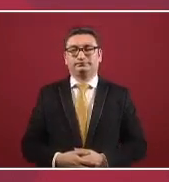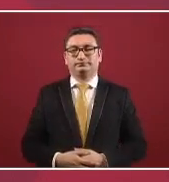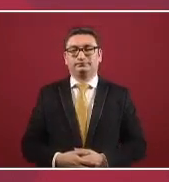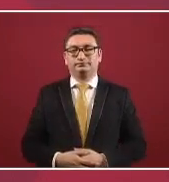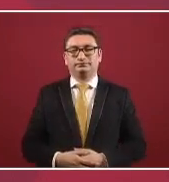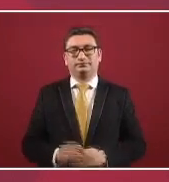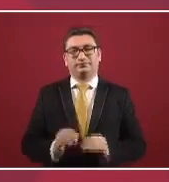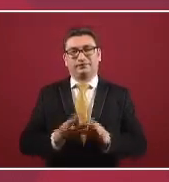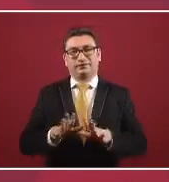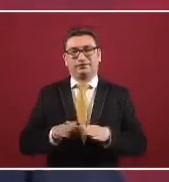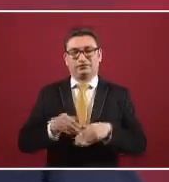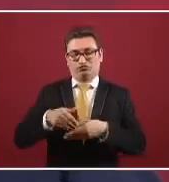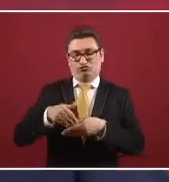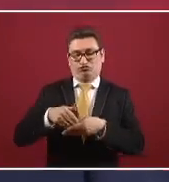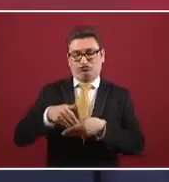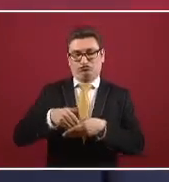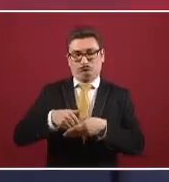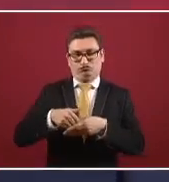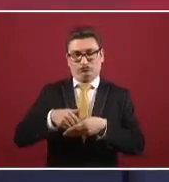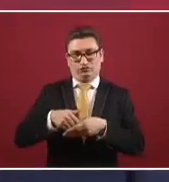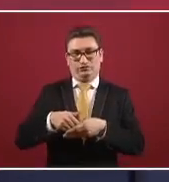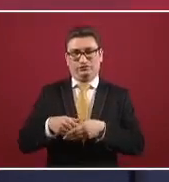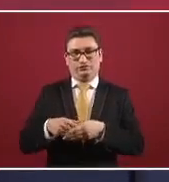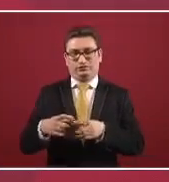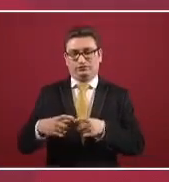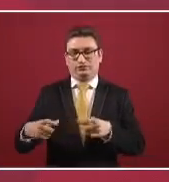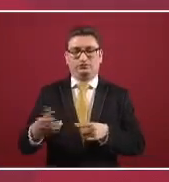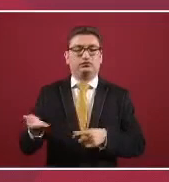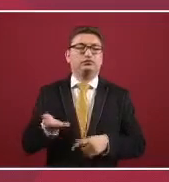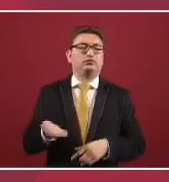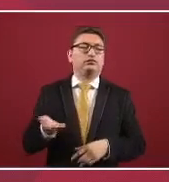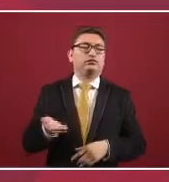ponía el sobre, decía, faltan 100.